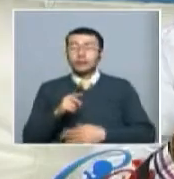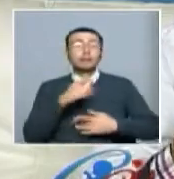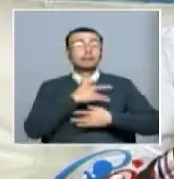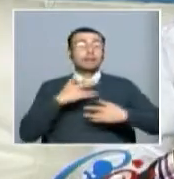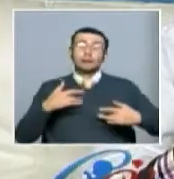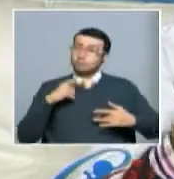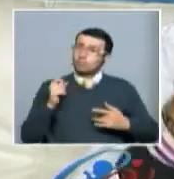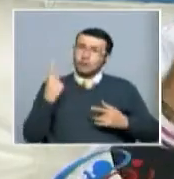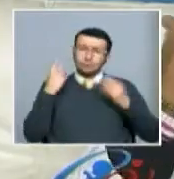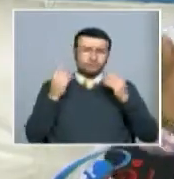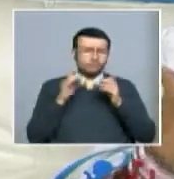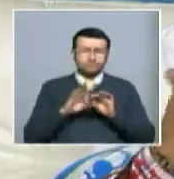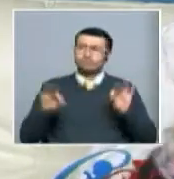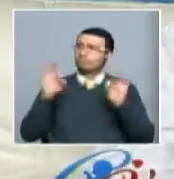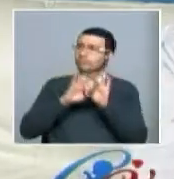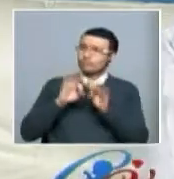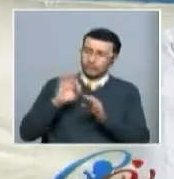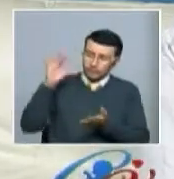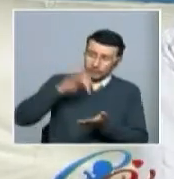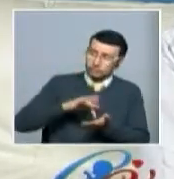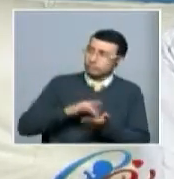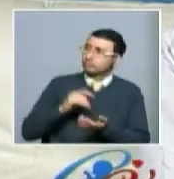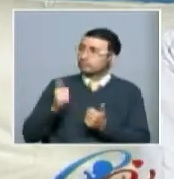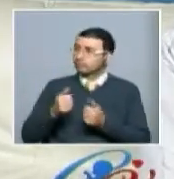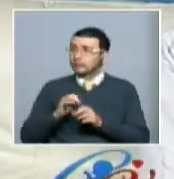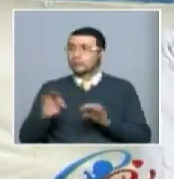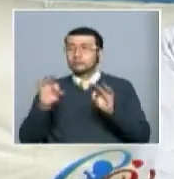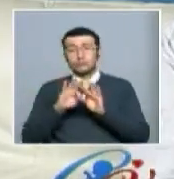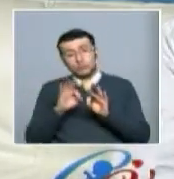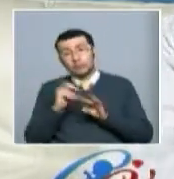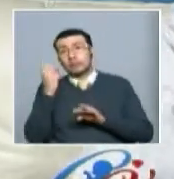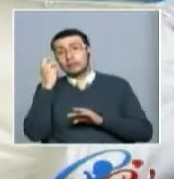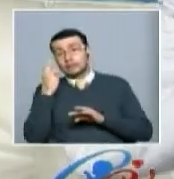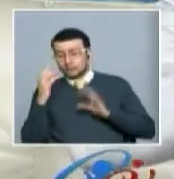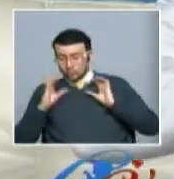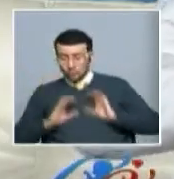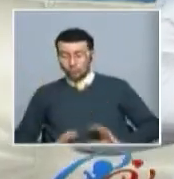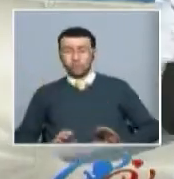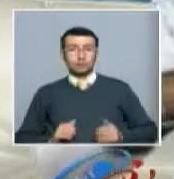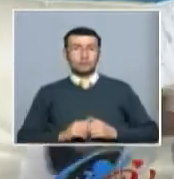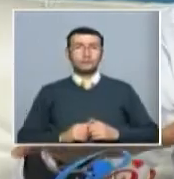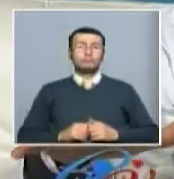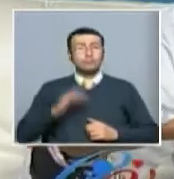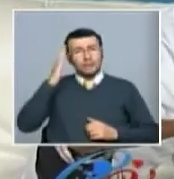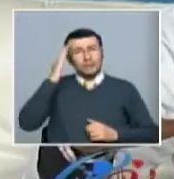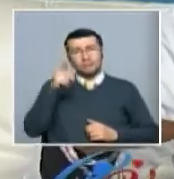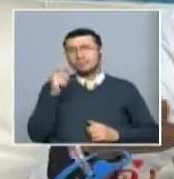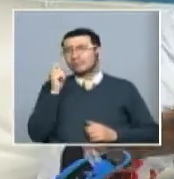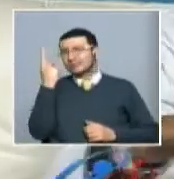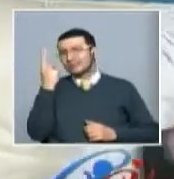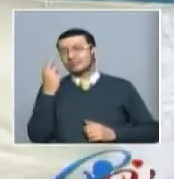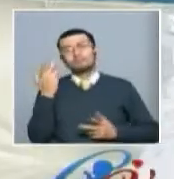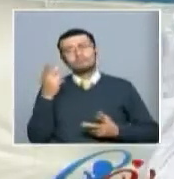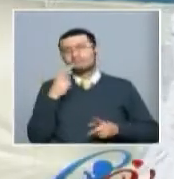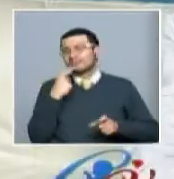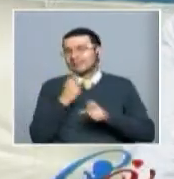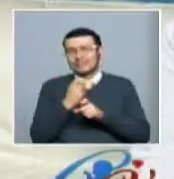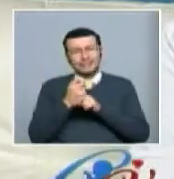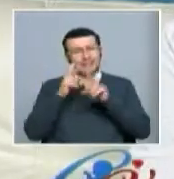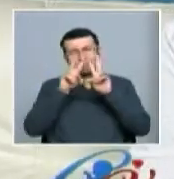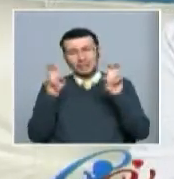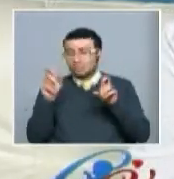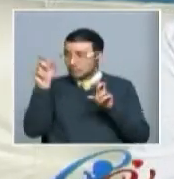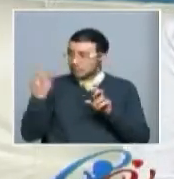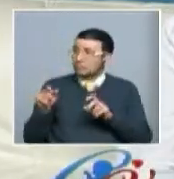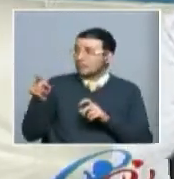algo muy grande y es bueno que entendamos nuestro cuerpo humano. Nos disculpan, yo sé que es un tema difícil y yo sé que para el doctor